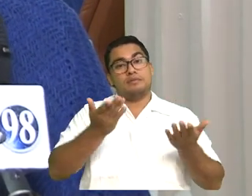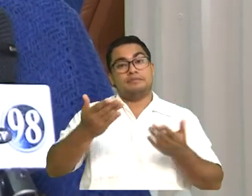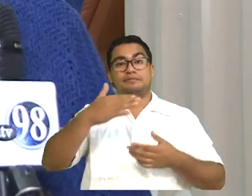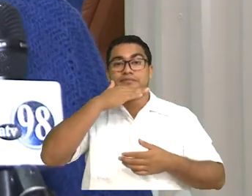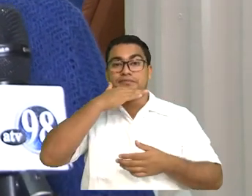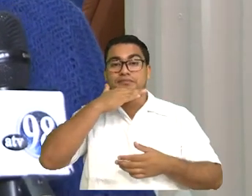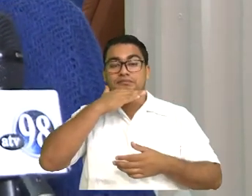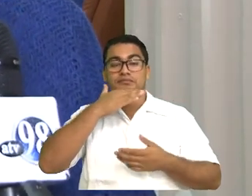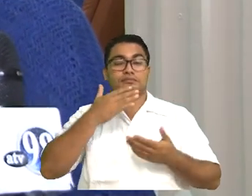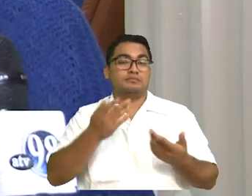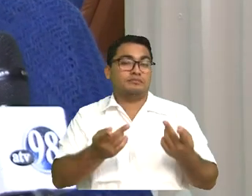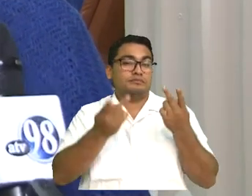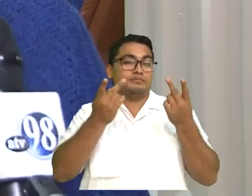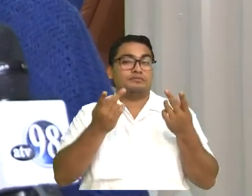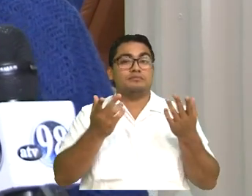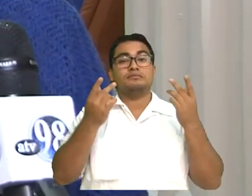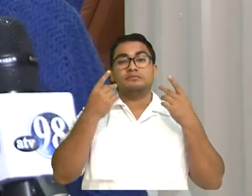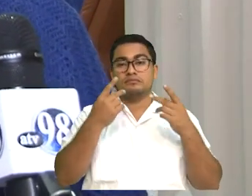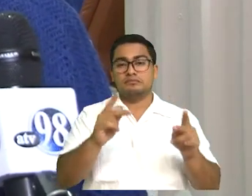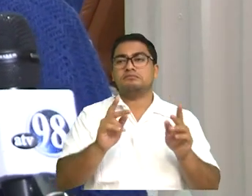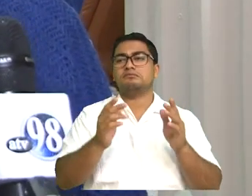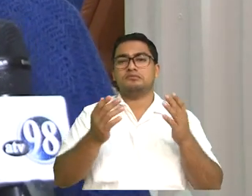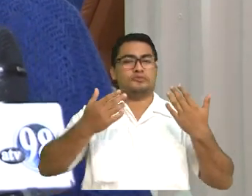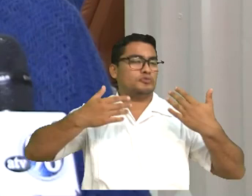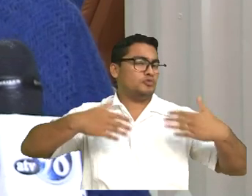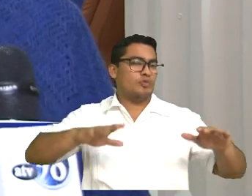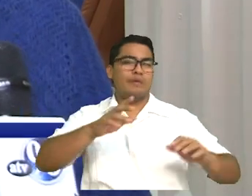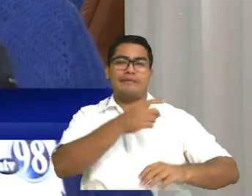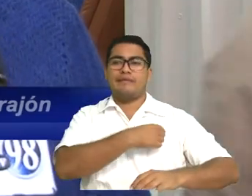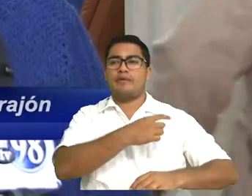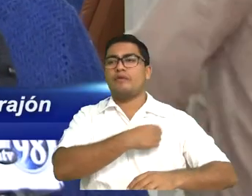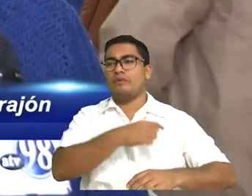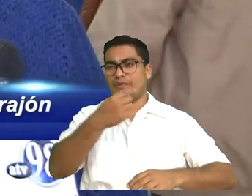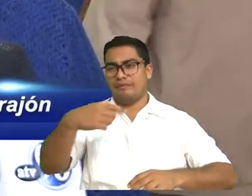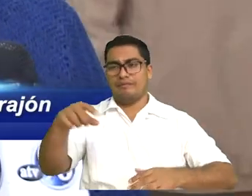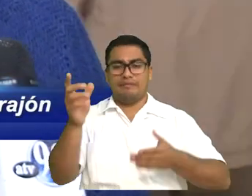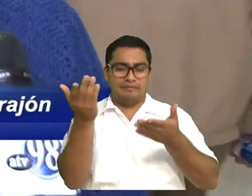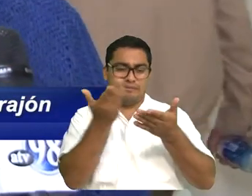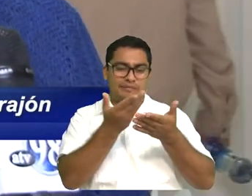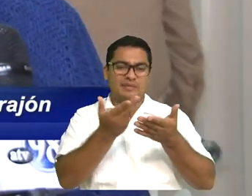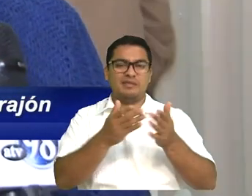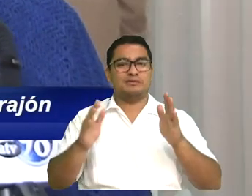puedan presentar, pero va a la escuela normalmente, en